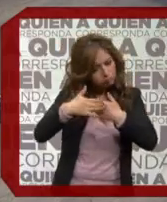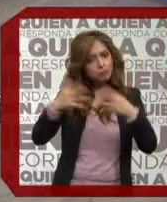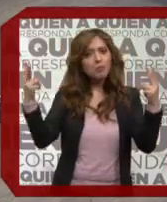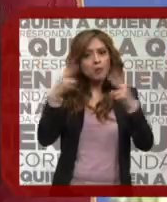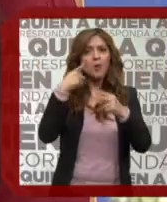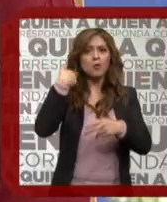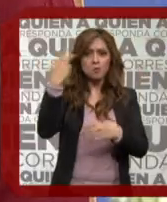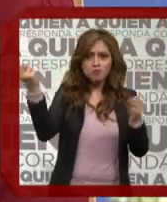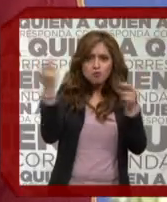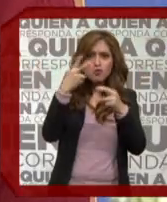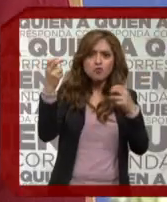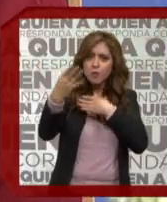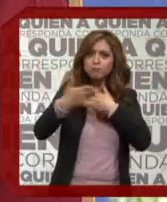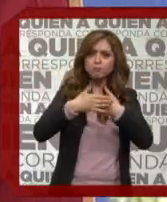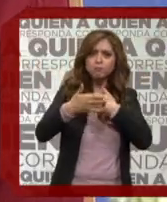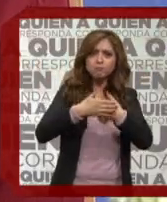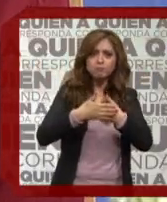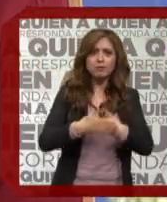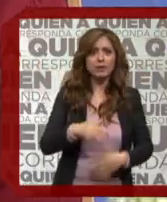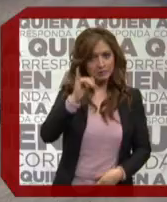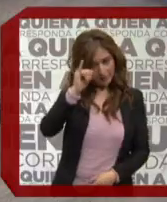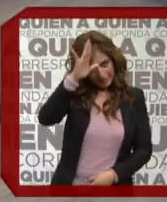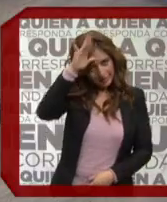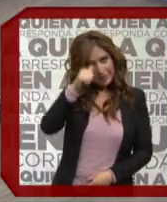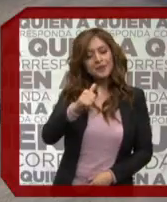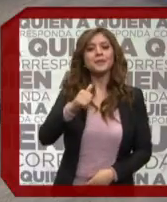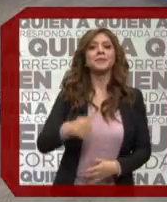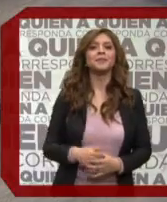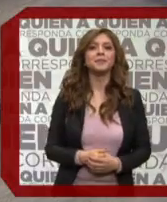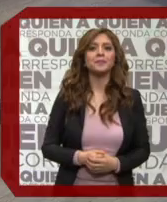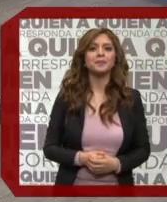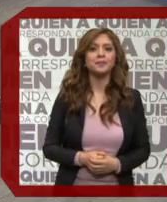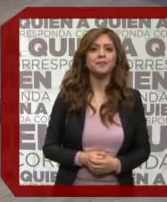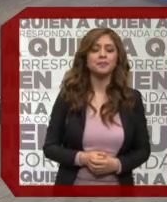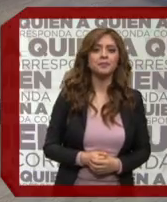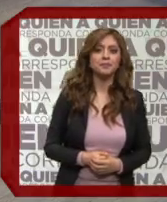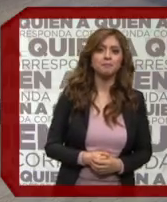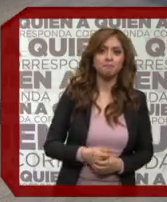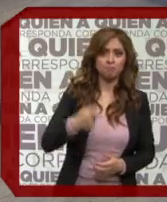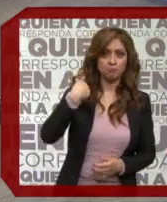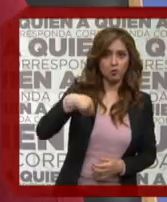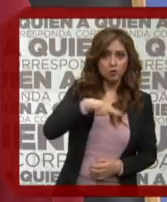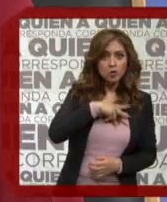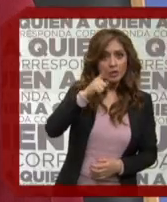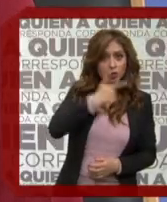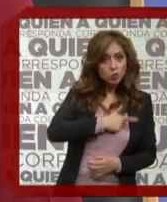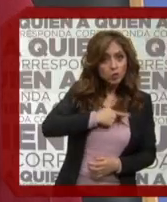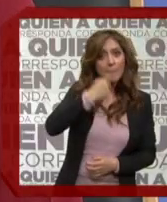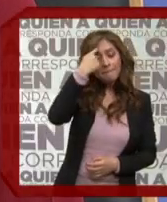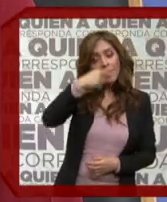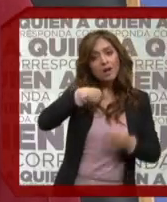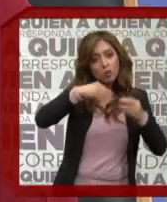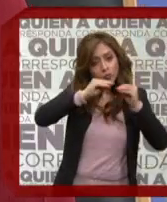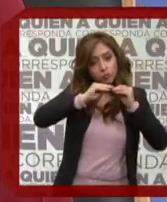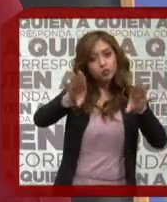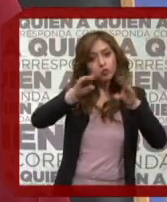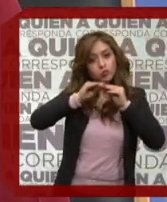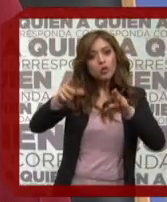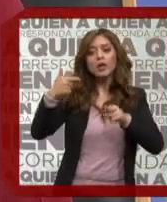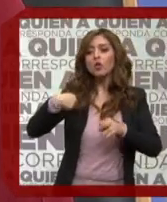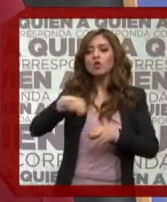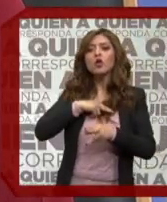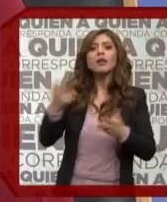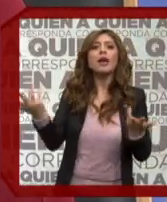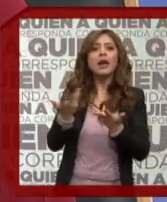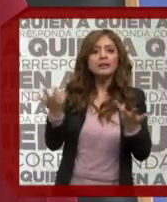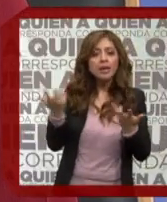muy a menudo. Órale. No, te tomo la palabra. Es lo que nos gusta, pues, para que vayamos informando qué estamos haciendo